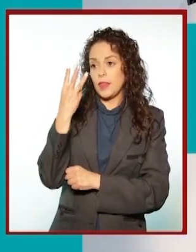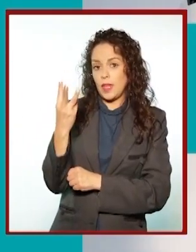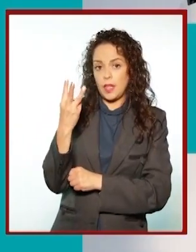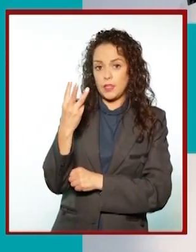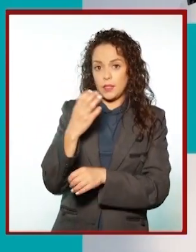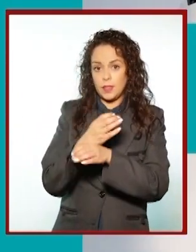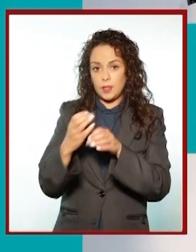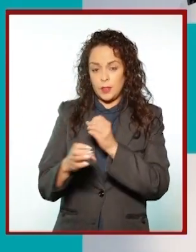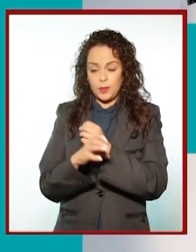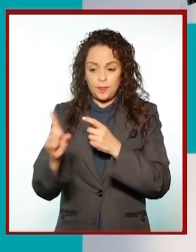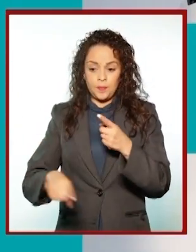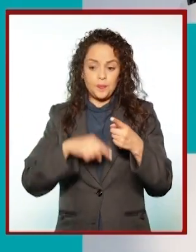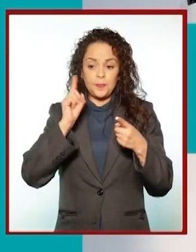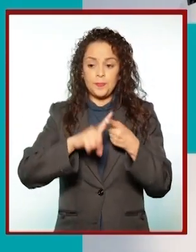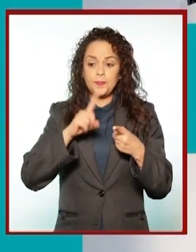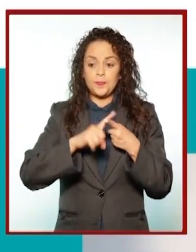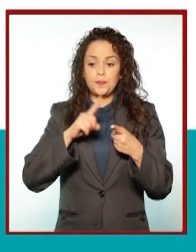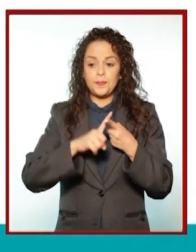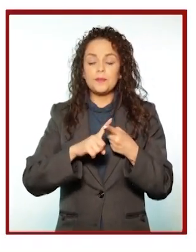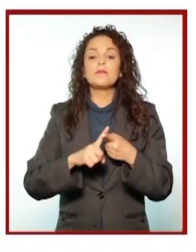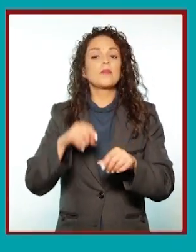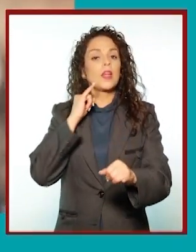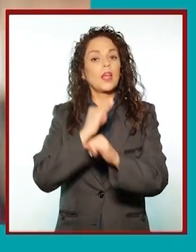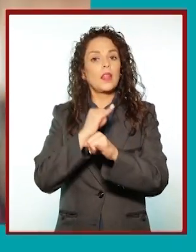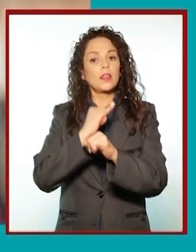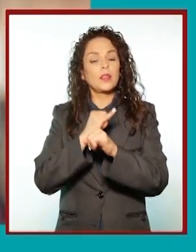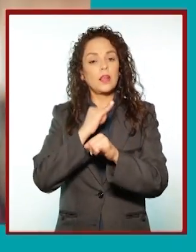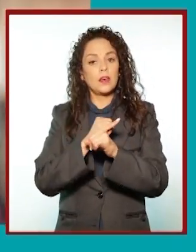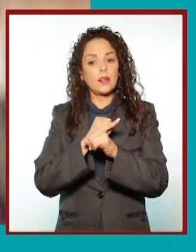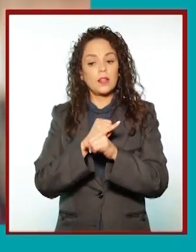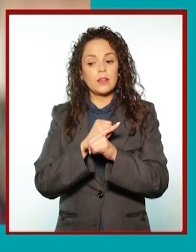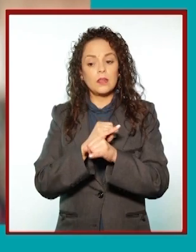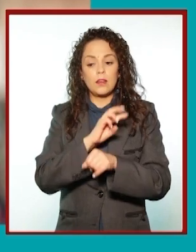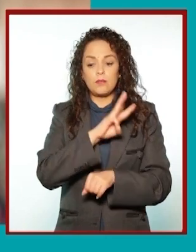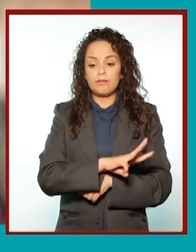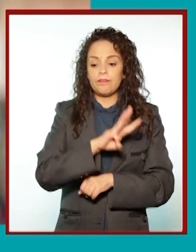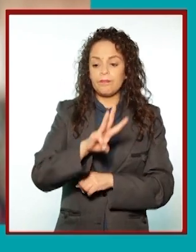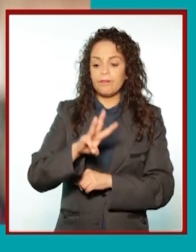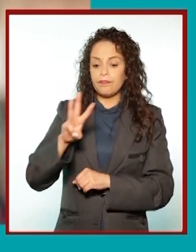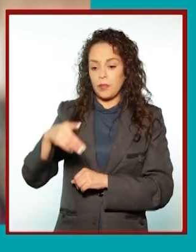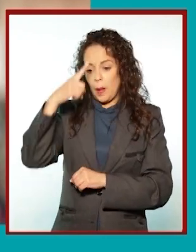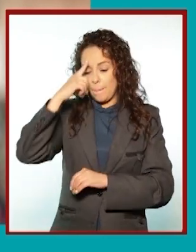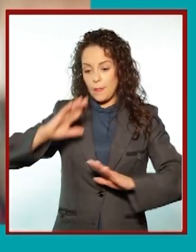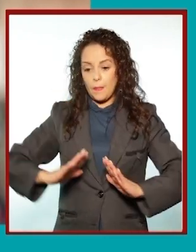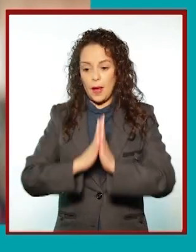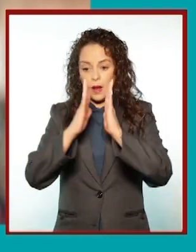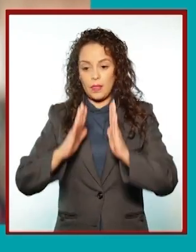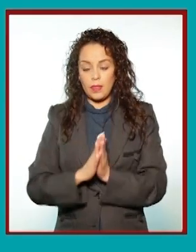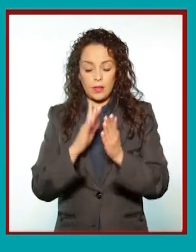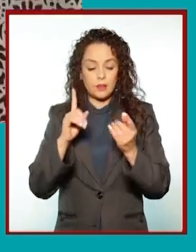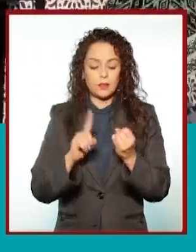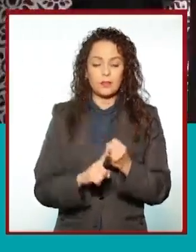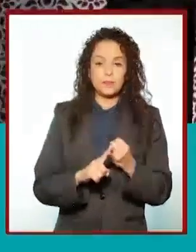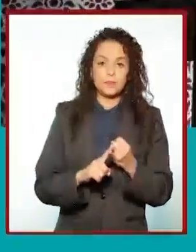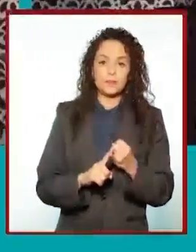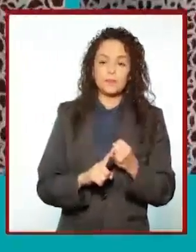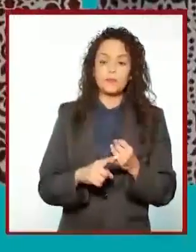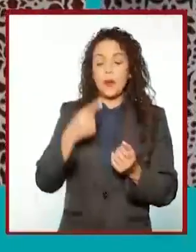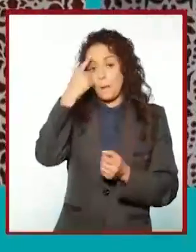por 3 partes. La primera parte es una plataforma en línea, que es una plataforma de